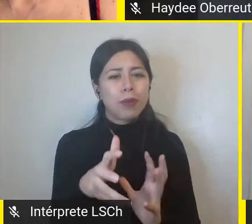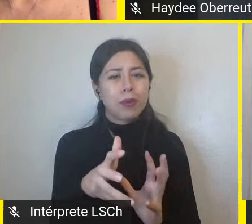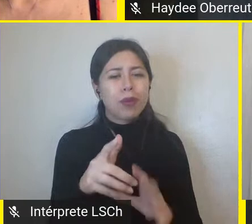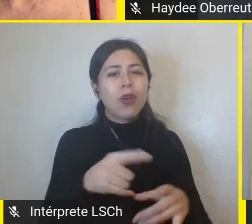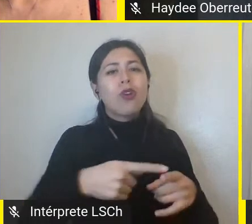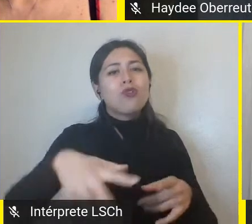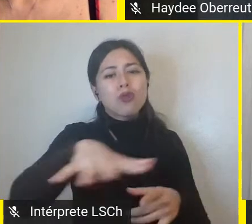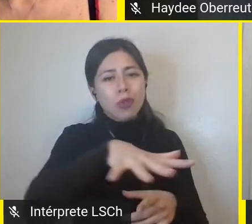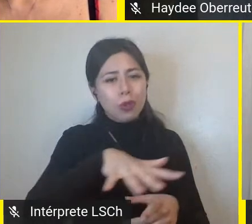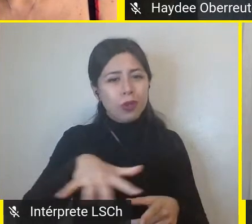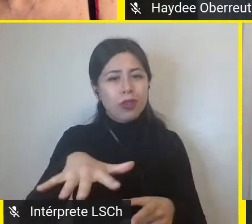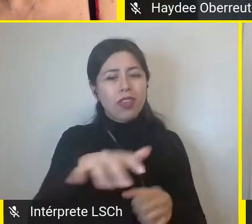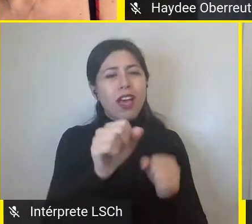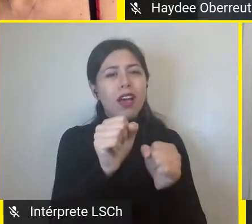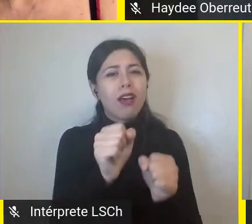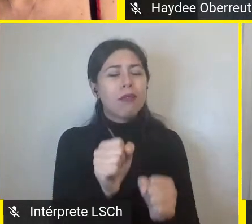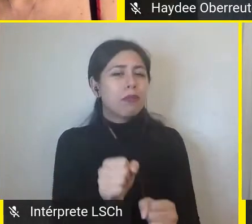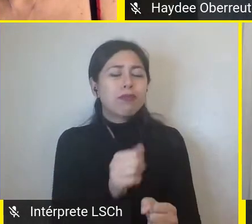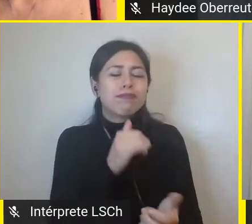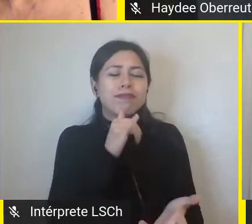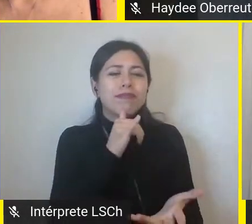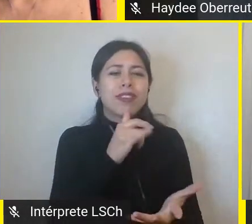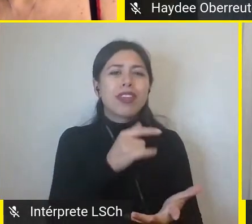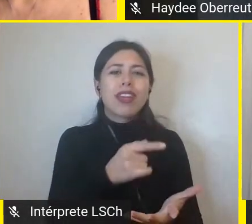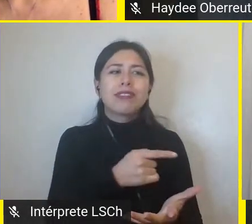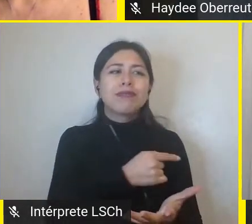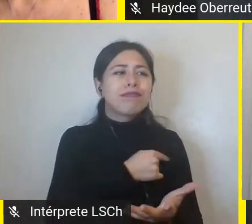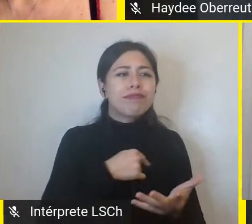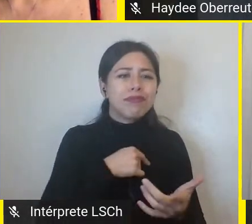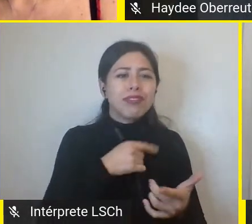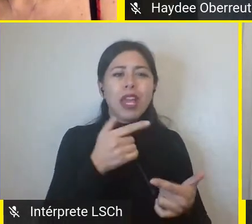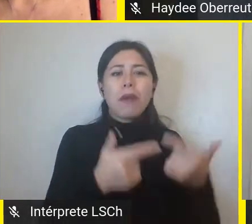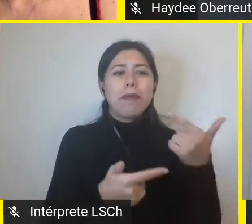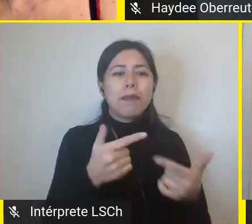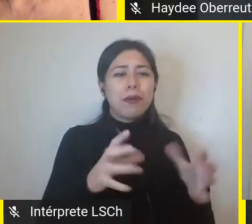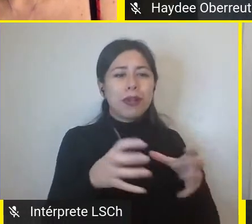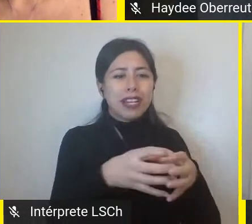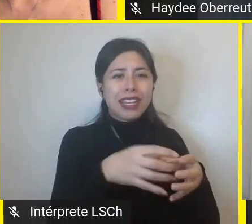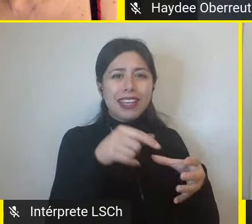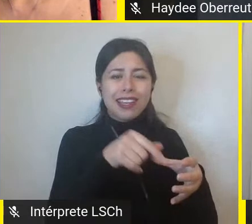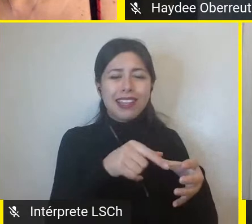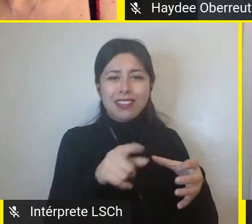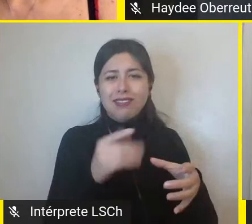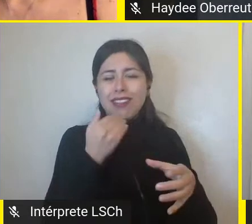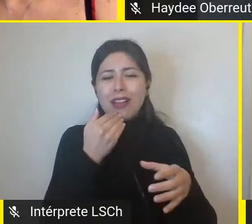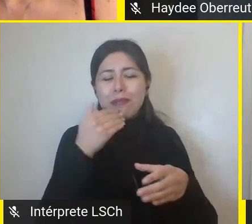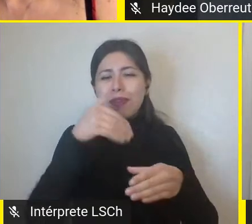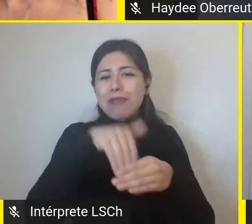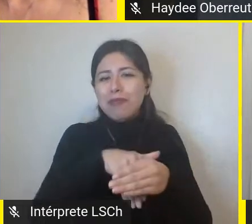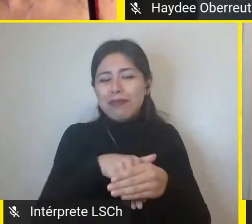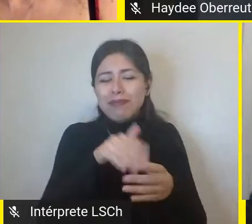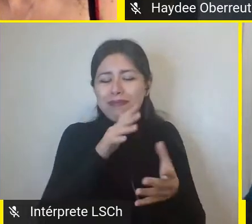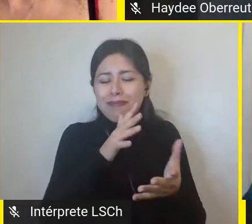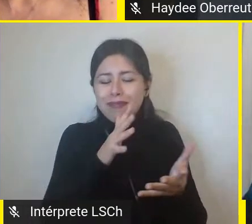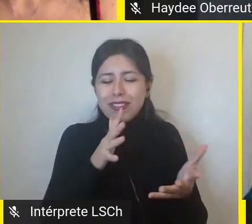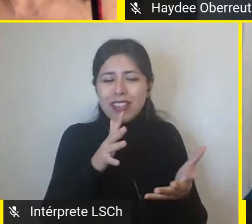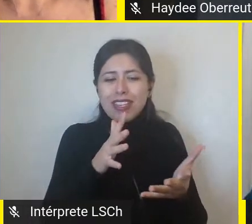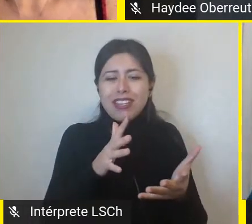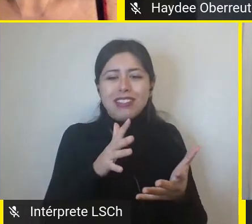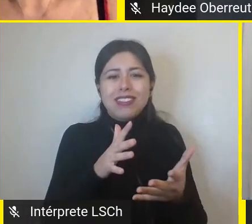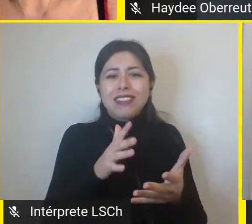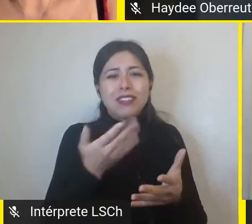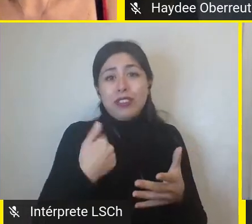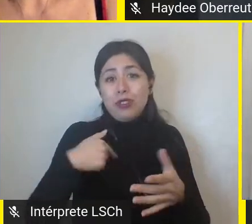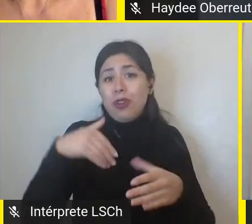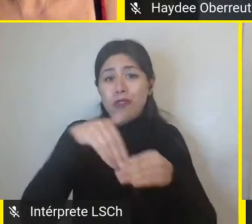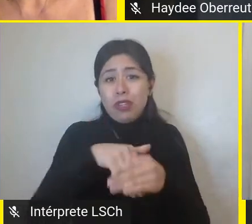pueda haber un, no sé, se llamará partido político probablemente, y también votaré cuando encontraré, votado re pocas veces en mi